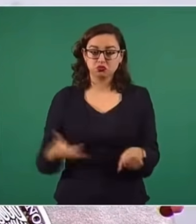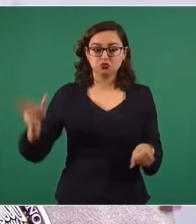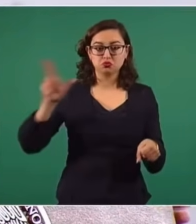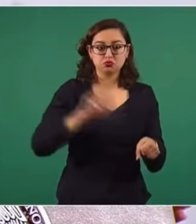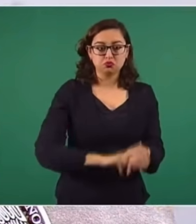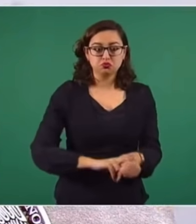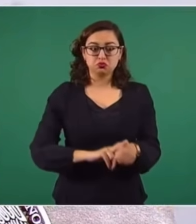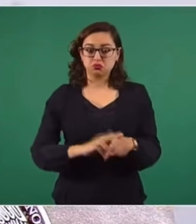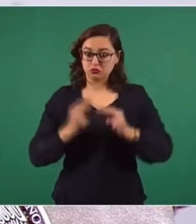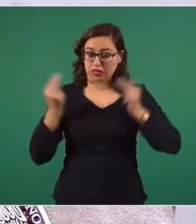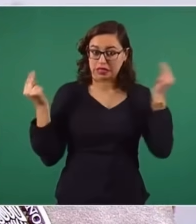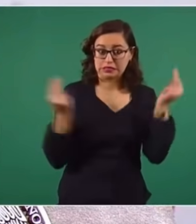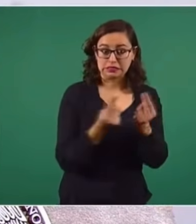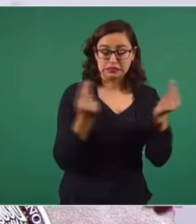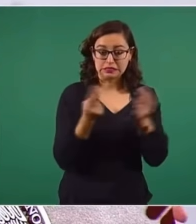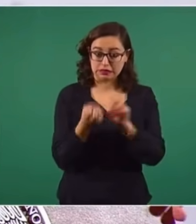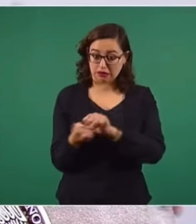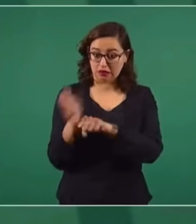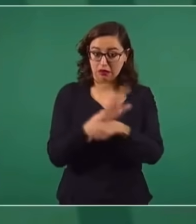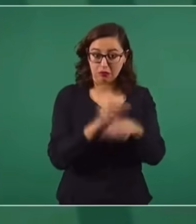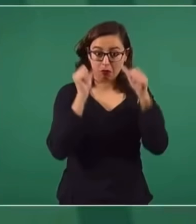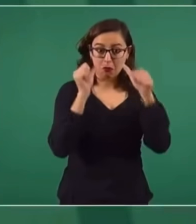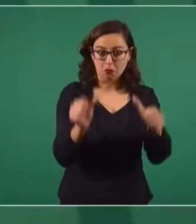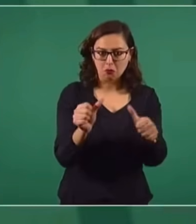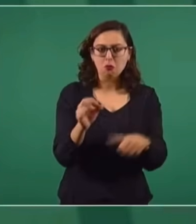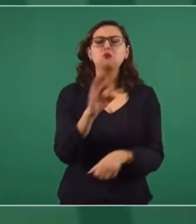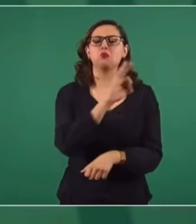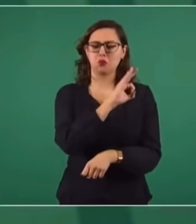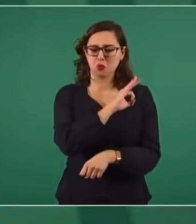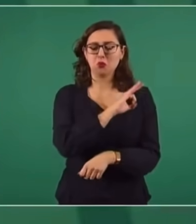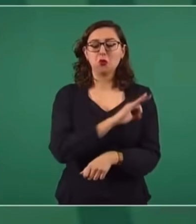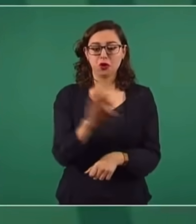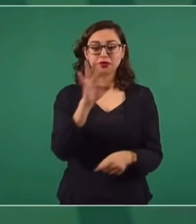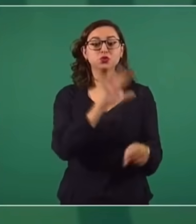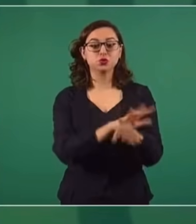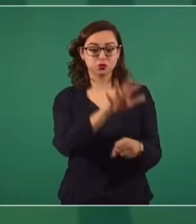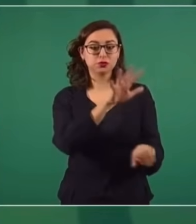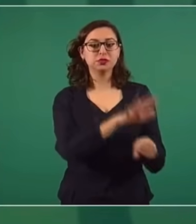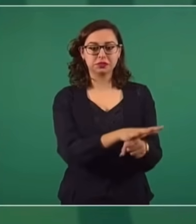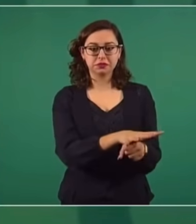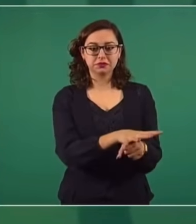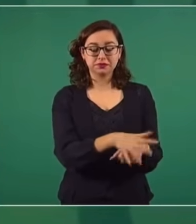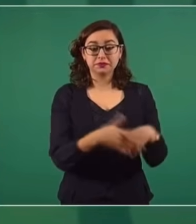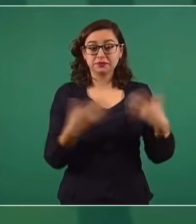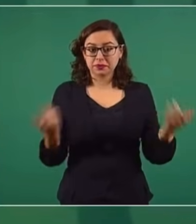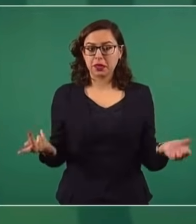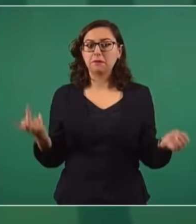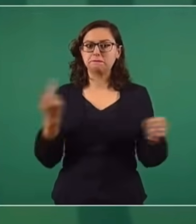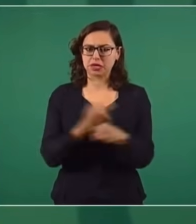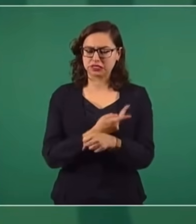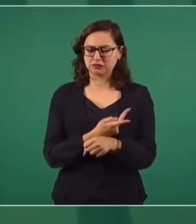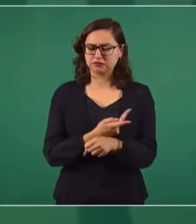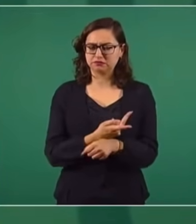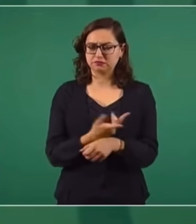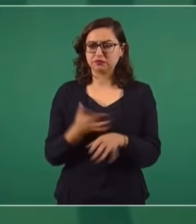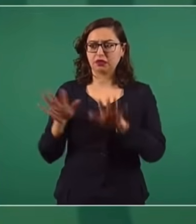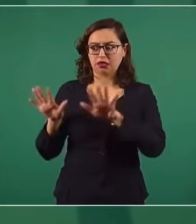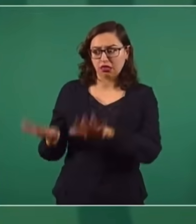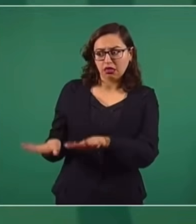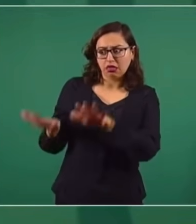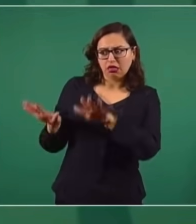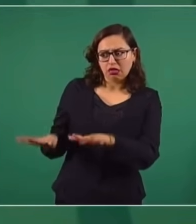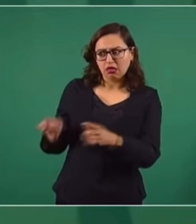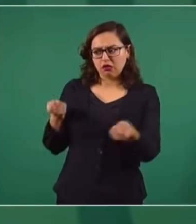sustancialmente más eficiente. Eso no quita la necesidad de hacer medidas de mitigación, de reducir el